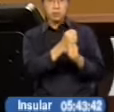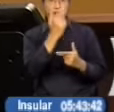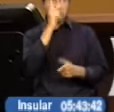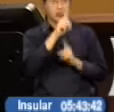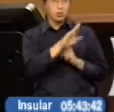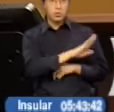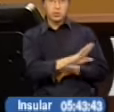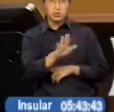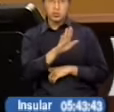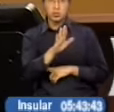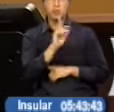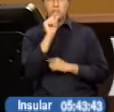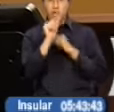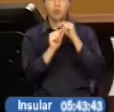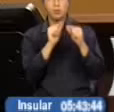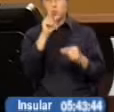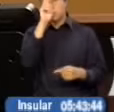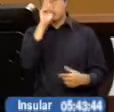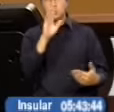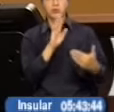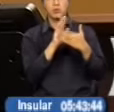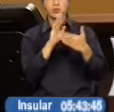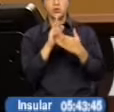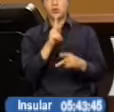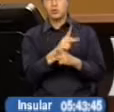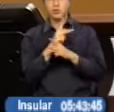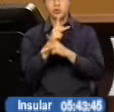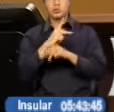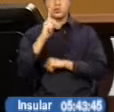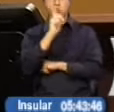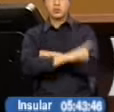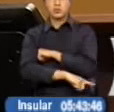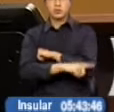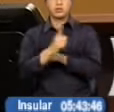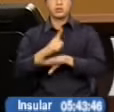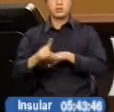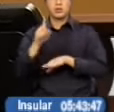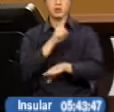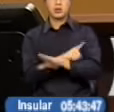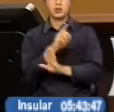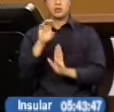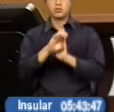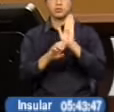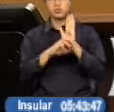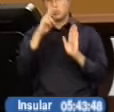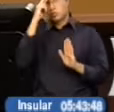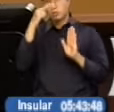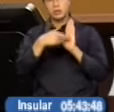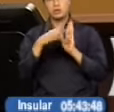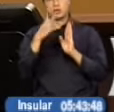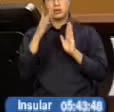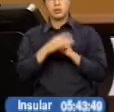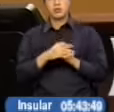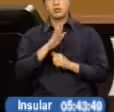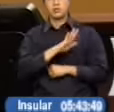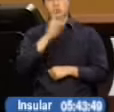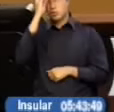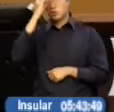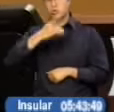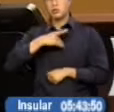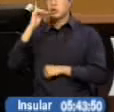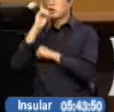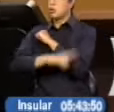hay dos presentados suaves un consejo disciplinario semana pasada cambió la constitución decidió no sancionar